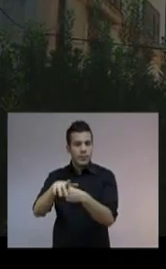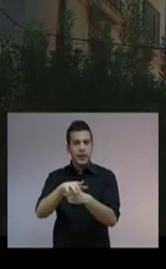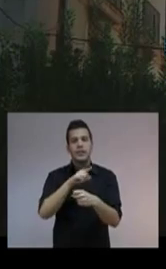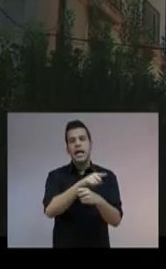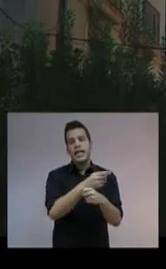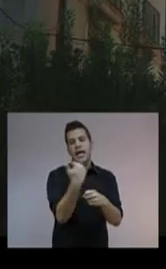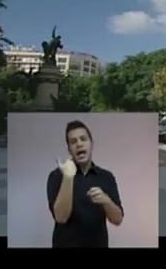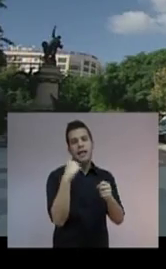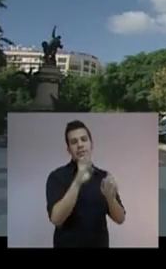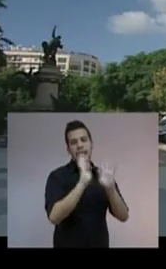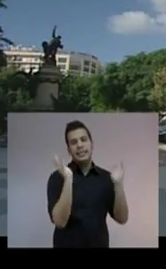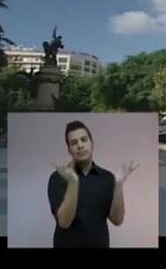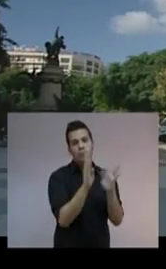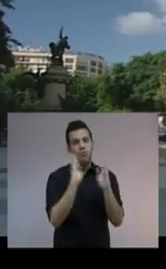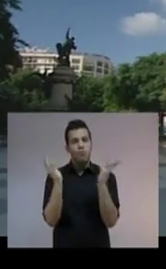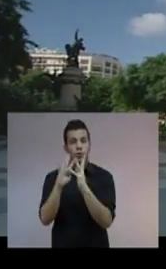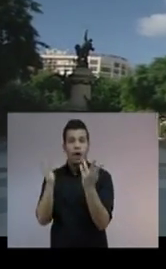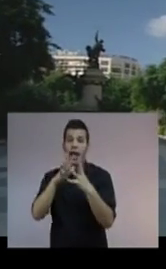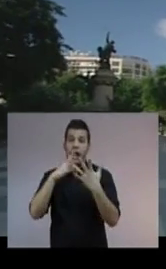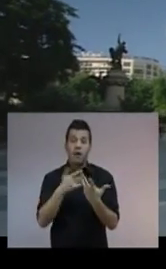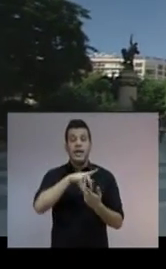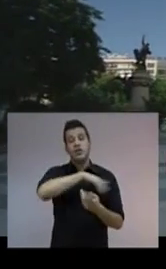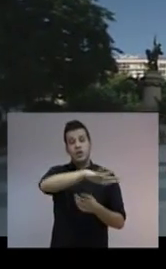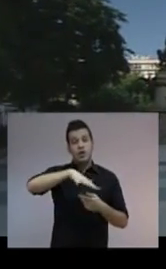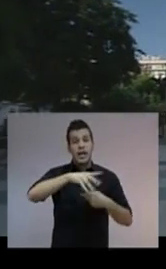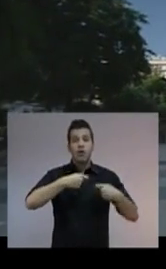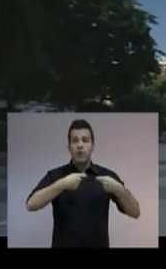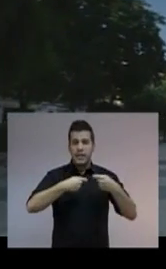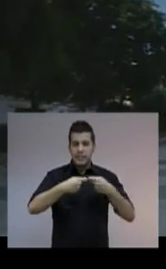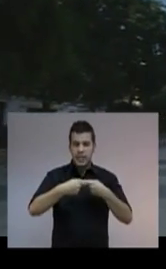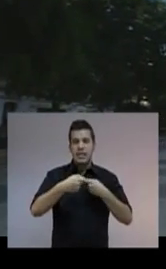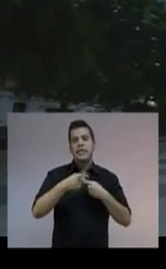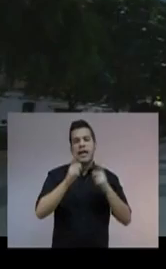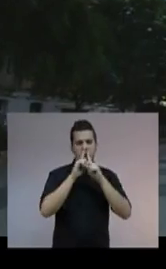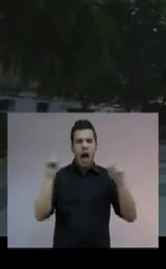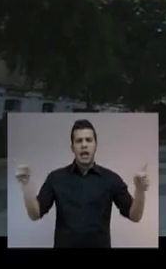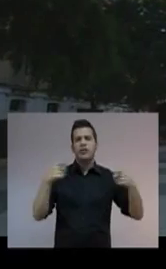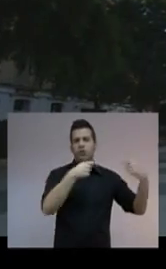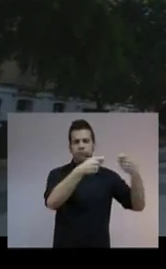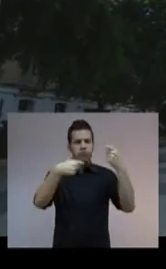hoy convertidos en importantes zonas comerciales que mantienen su actividad a lo largo del año.